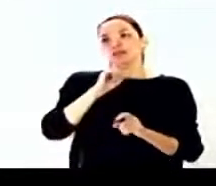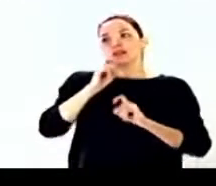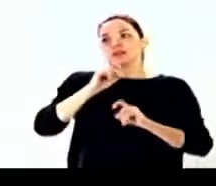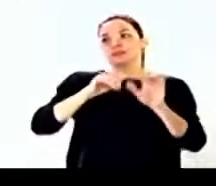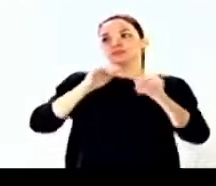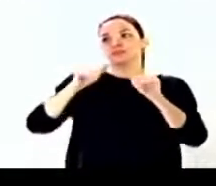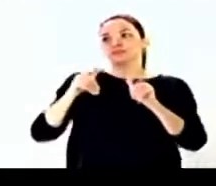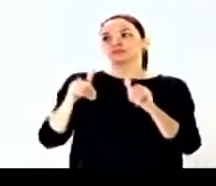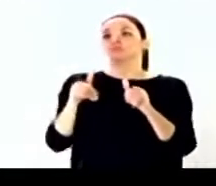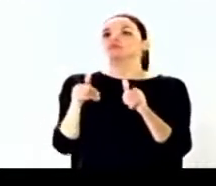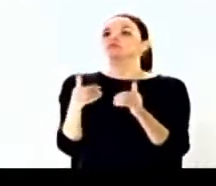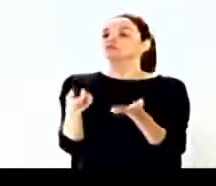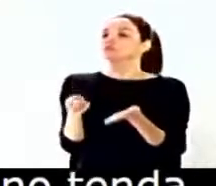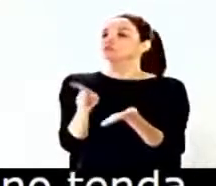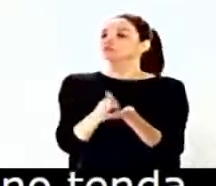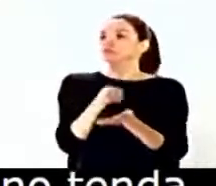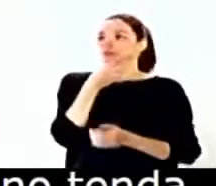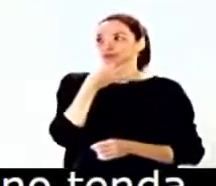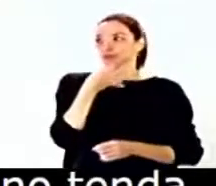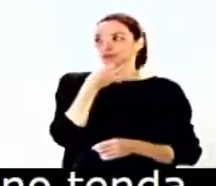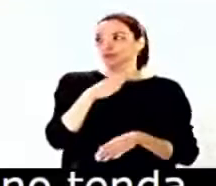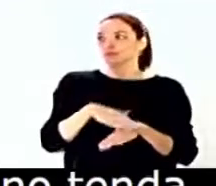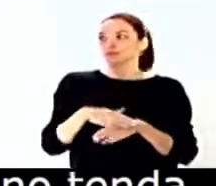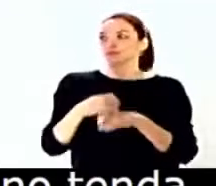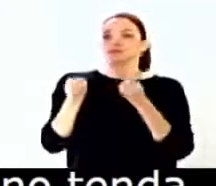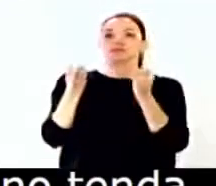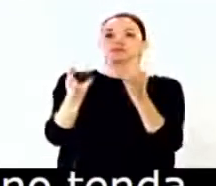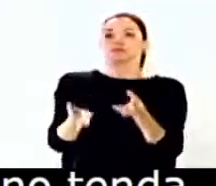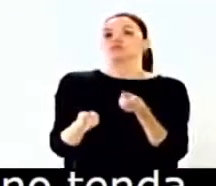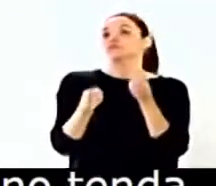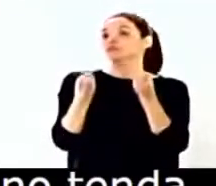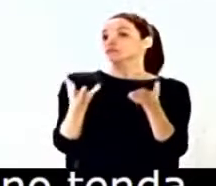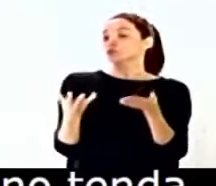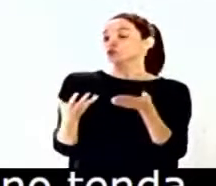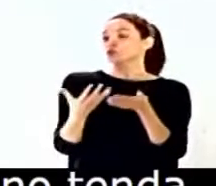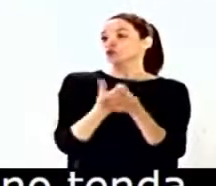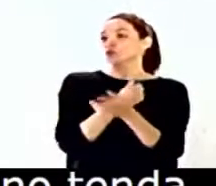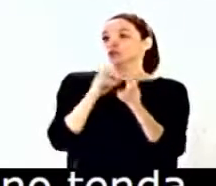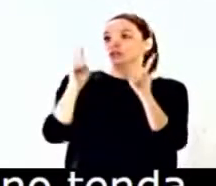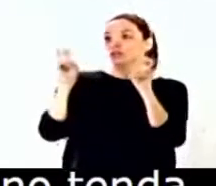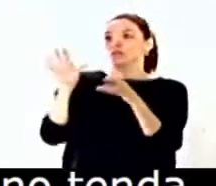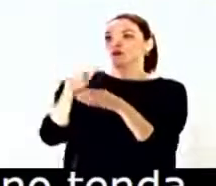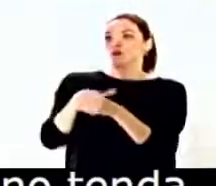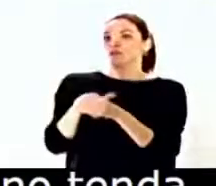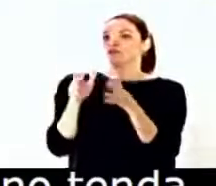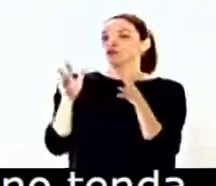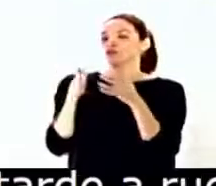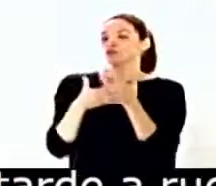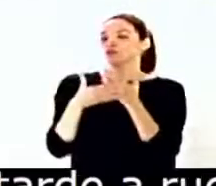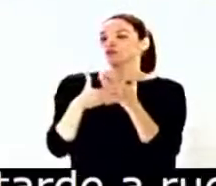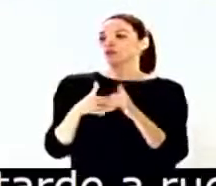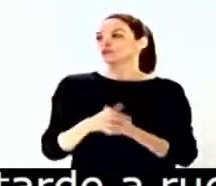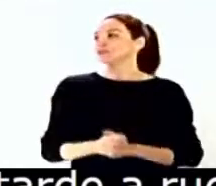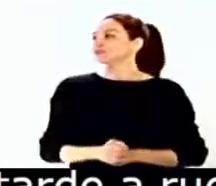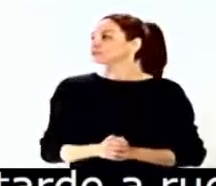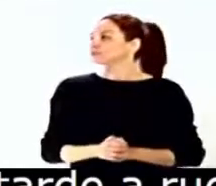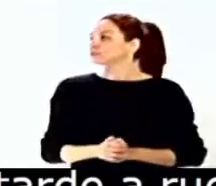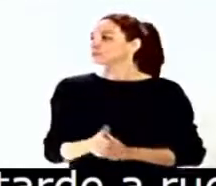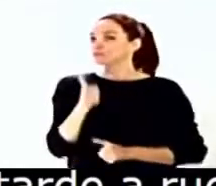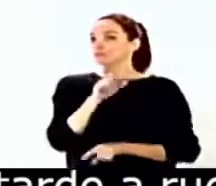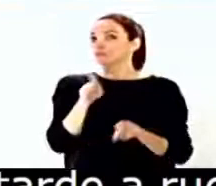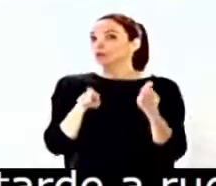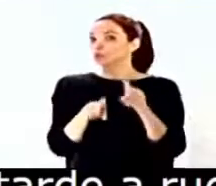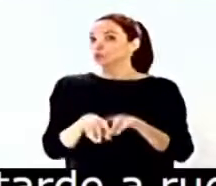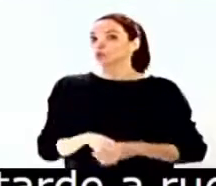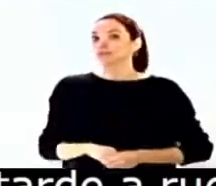a una rueda de prensa para explicarles todos los asuntos que ha habido en ese Consejo Interterritorial. ¿Más preguntas?